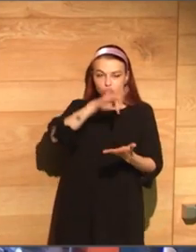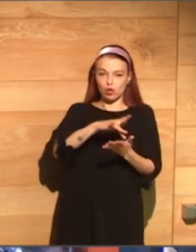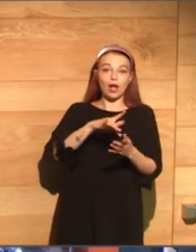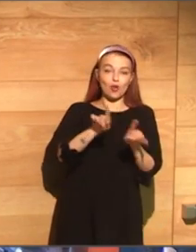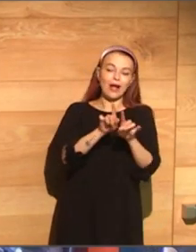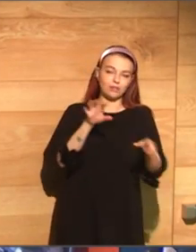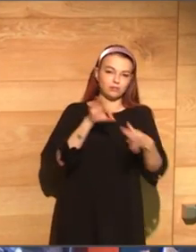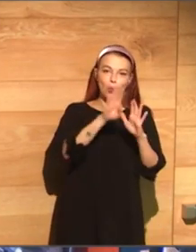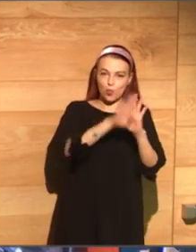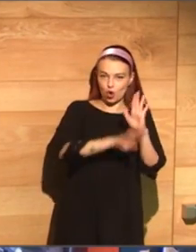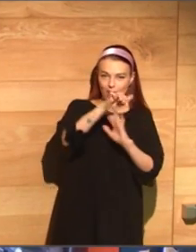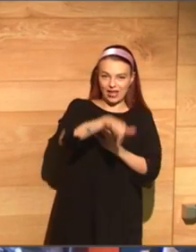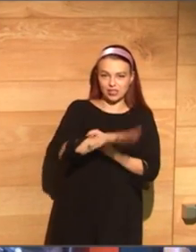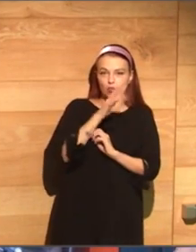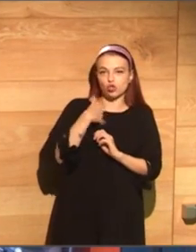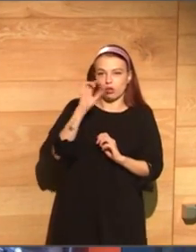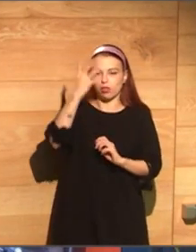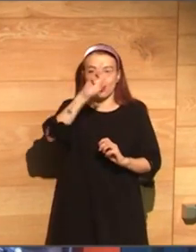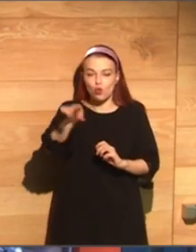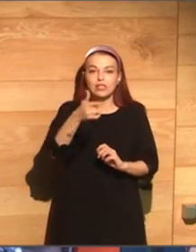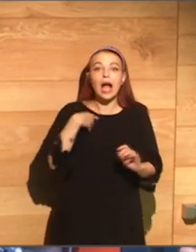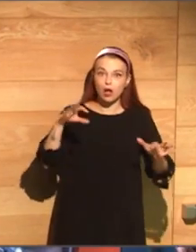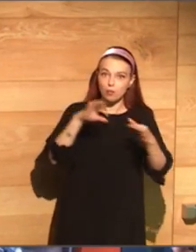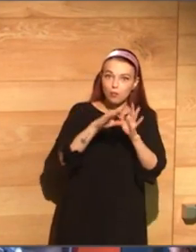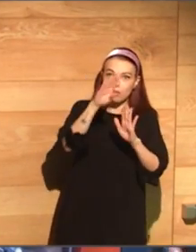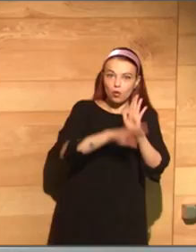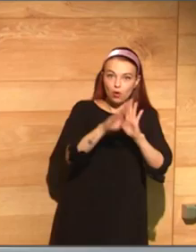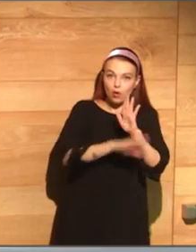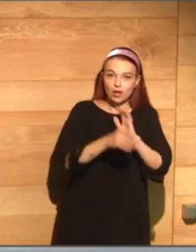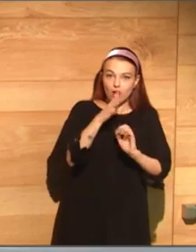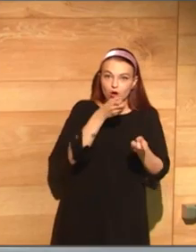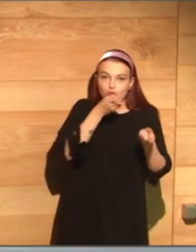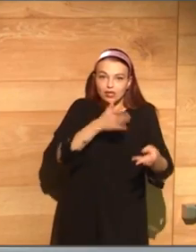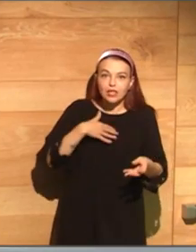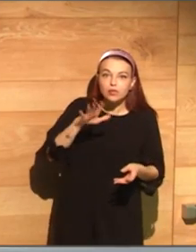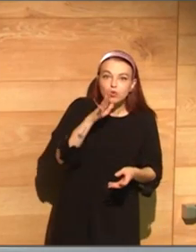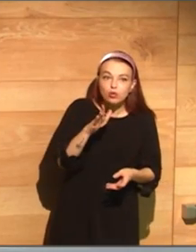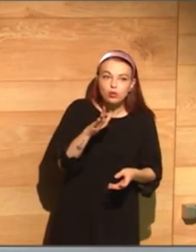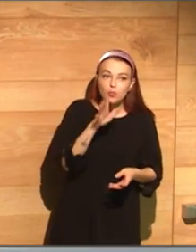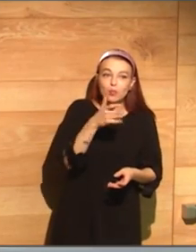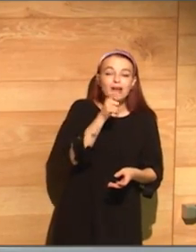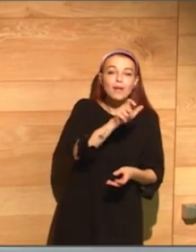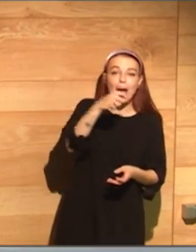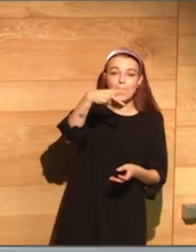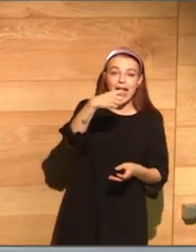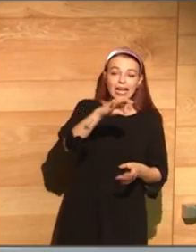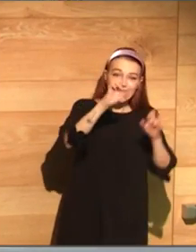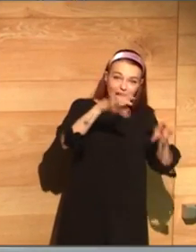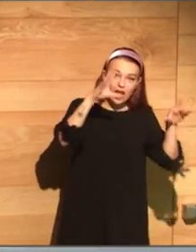al programa, por eso lo digo, tampoco soy tan inocuo. ¿A qué es relativo al programa y por qué no lo vas a contar? No, ¿a ti te parece, Javi, que la palabra magia ha perdido su